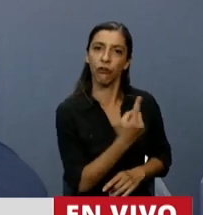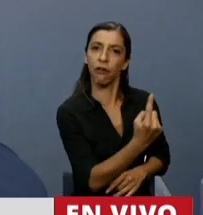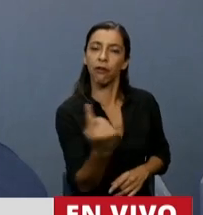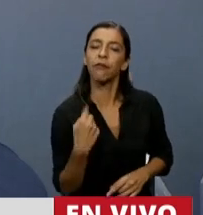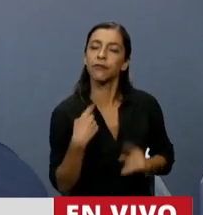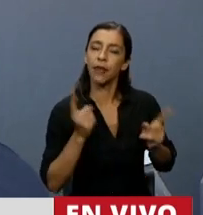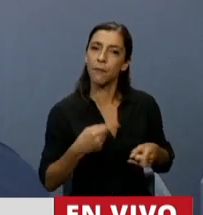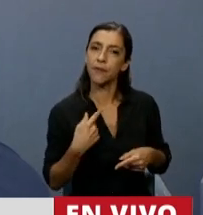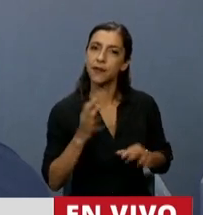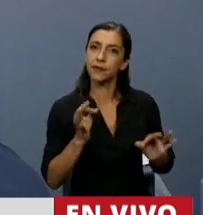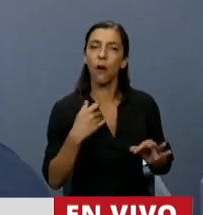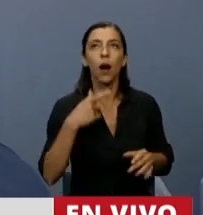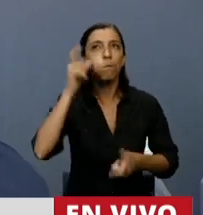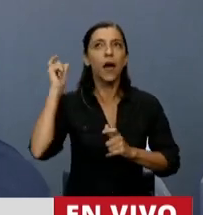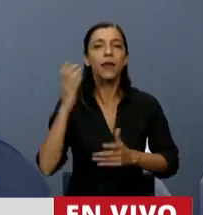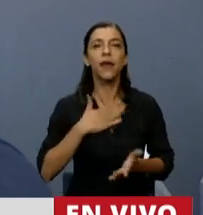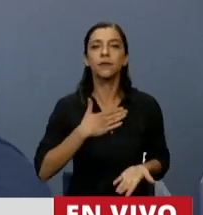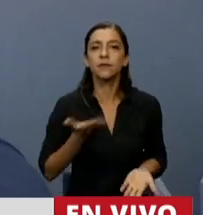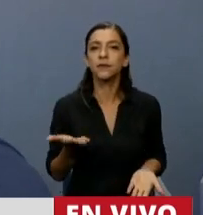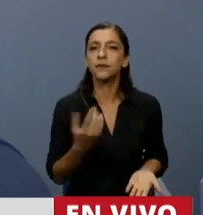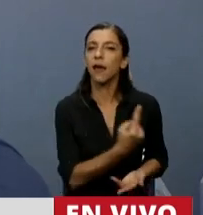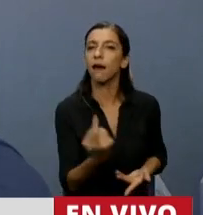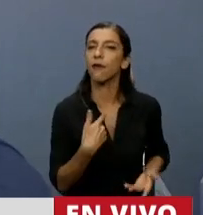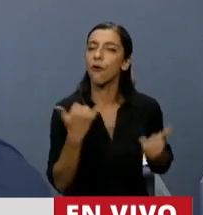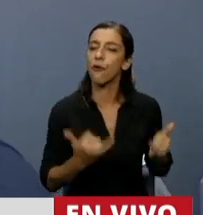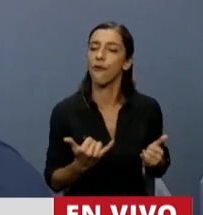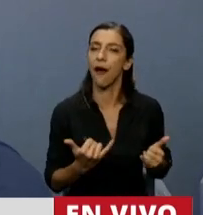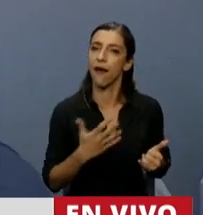que hemos tenido. Vengo de una provincia